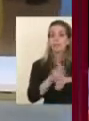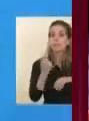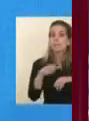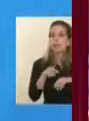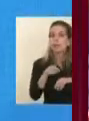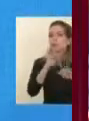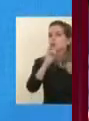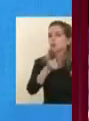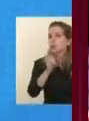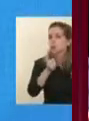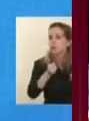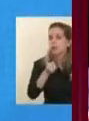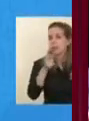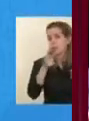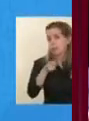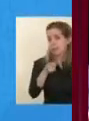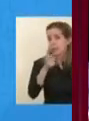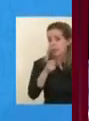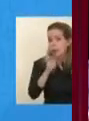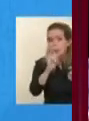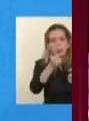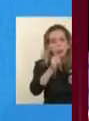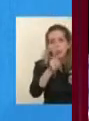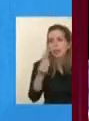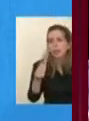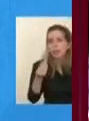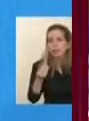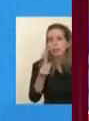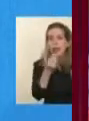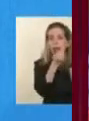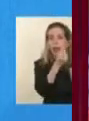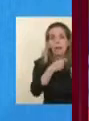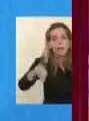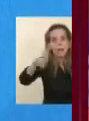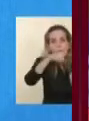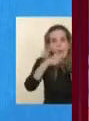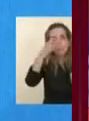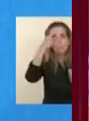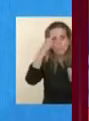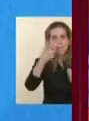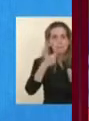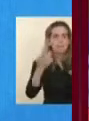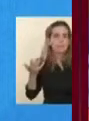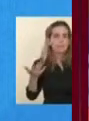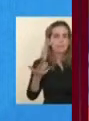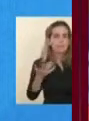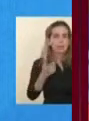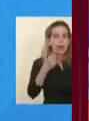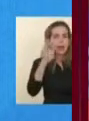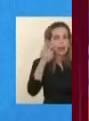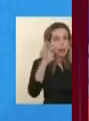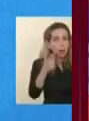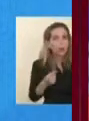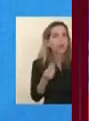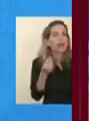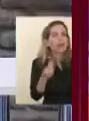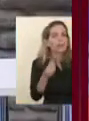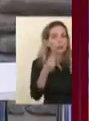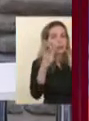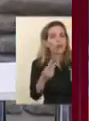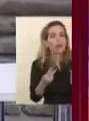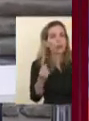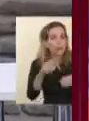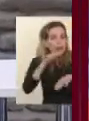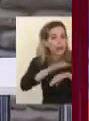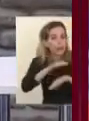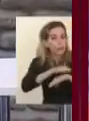sentamos aparece nuestra presencia y estaban ausentes y estamos ausentes y no está ausente wolf estaba ausente 10